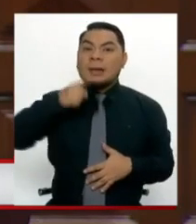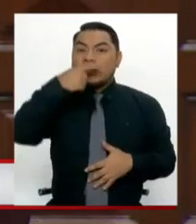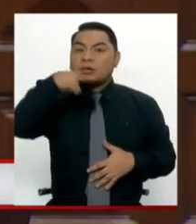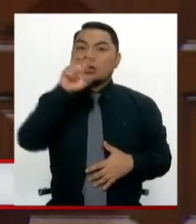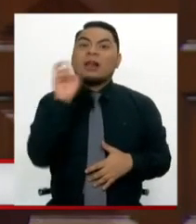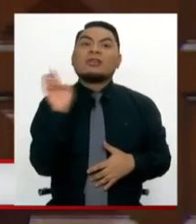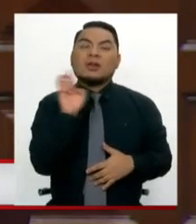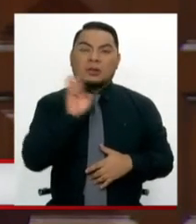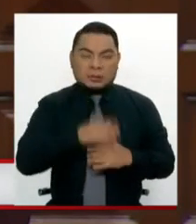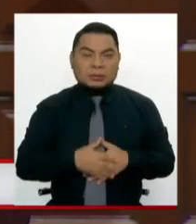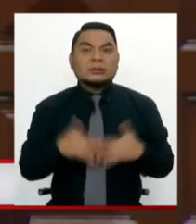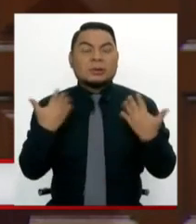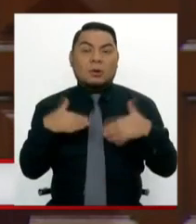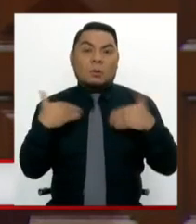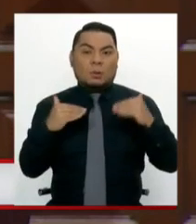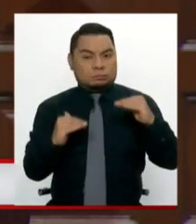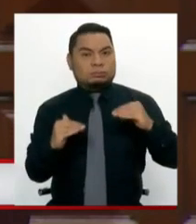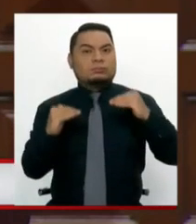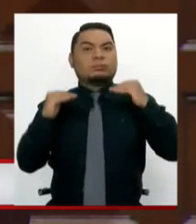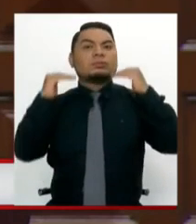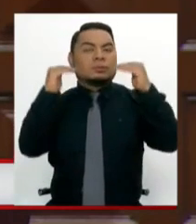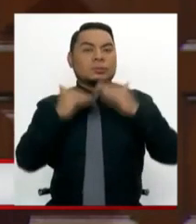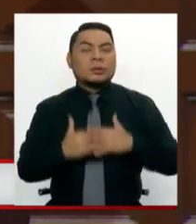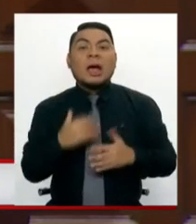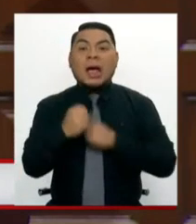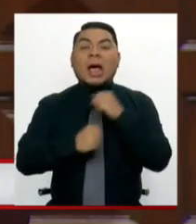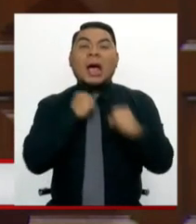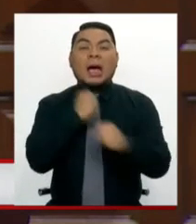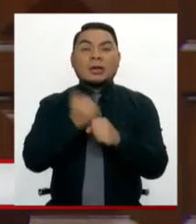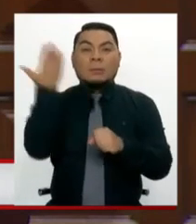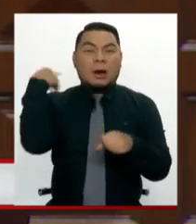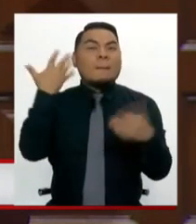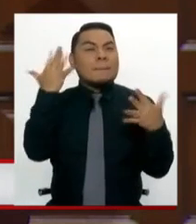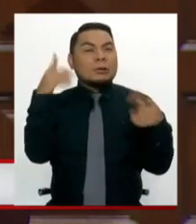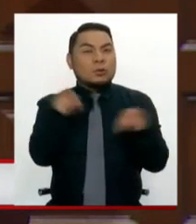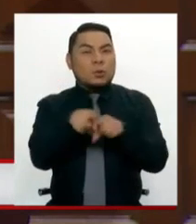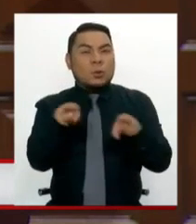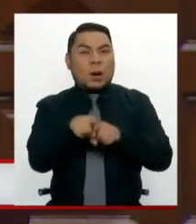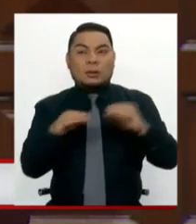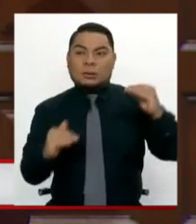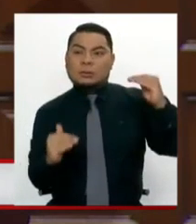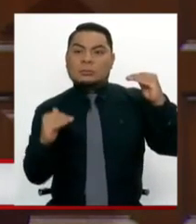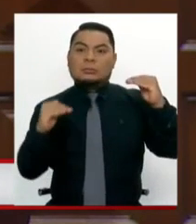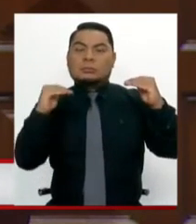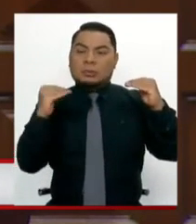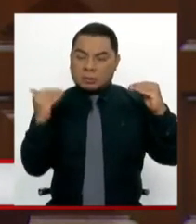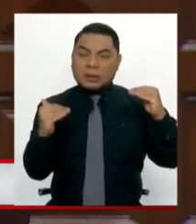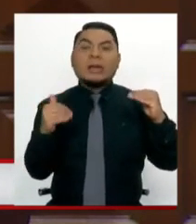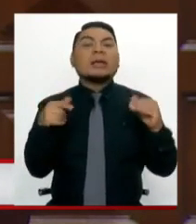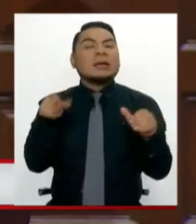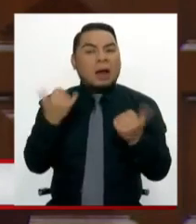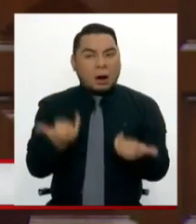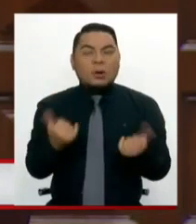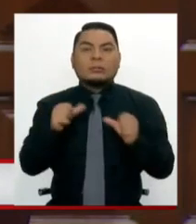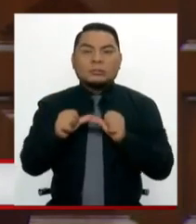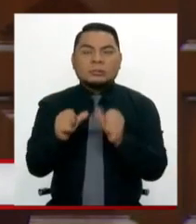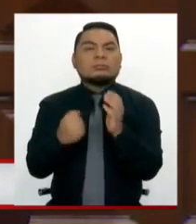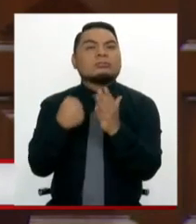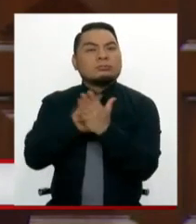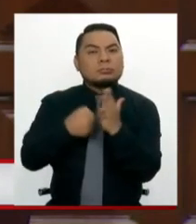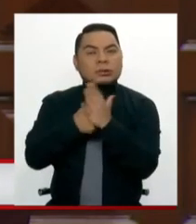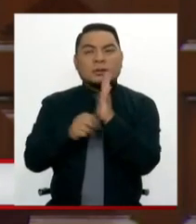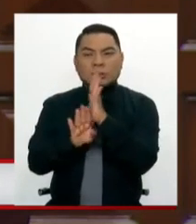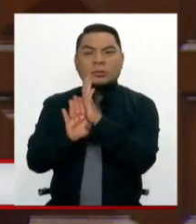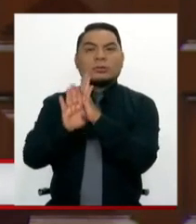millones de dólares, récord similar al del año pasado y que será clave para que continúe la recuperación de la actividad